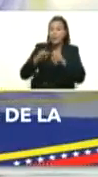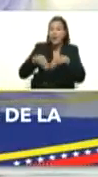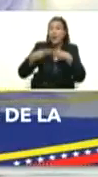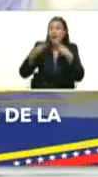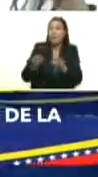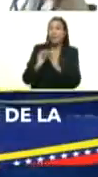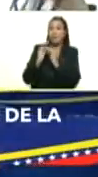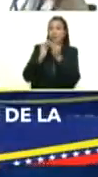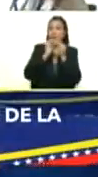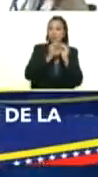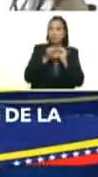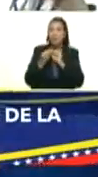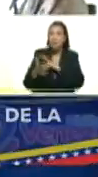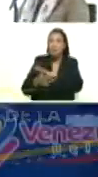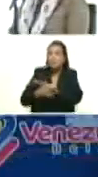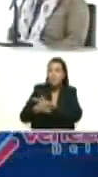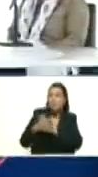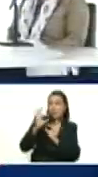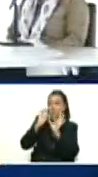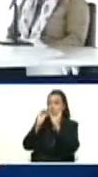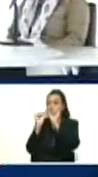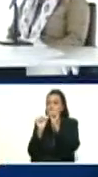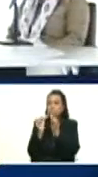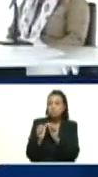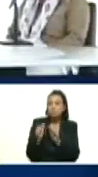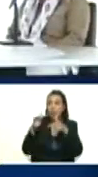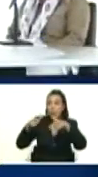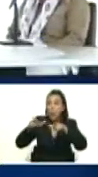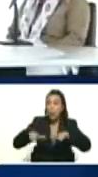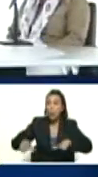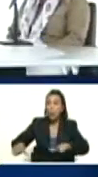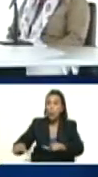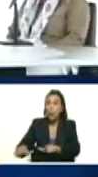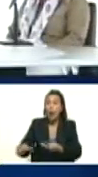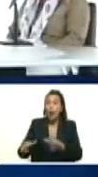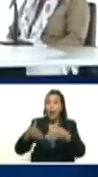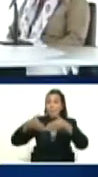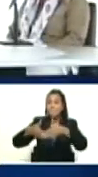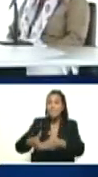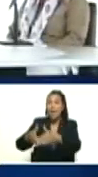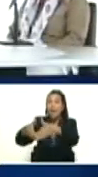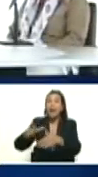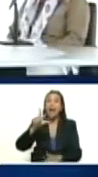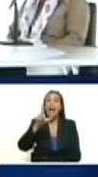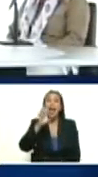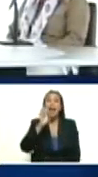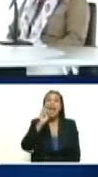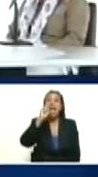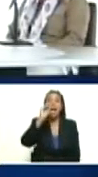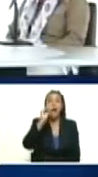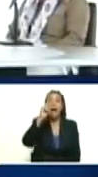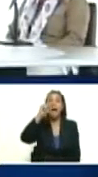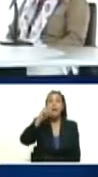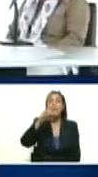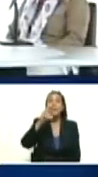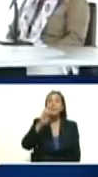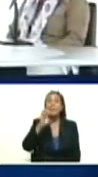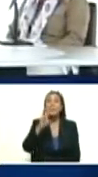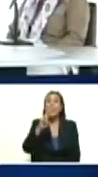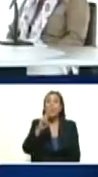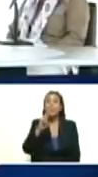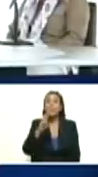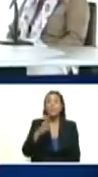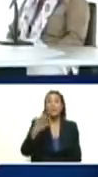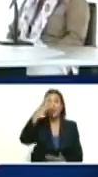restaurado y ha sido colocado el barco Leander, el barco de